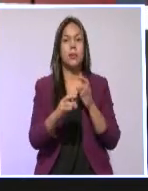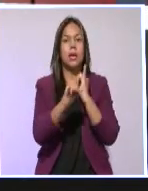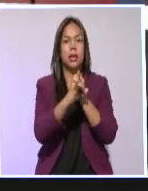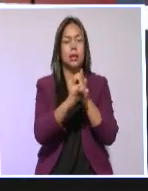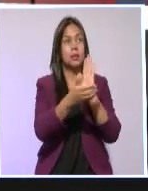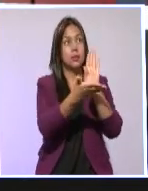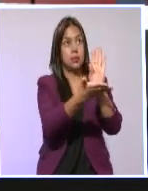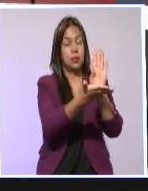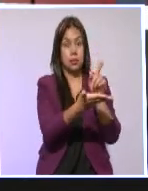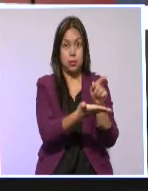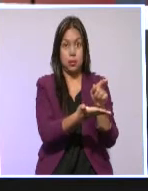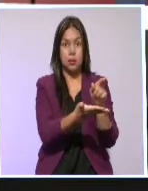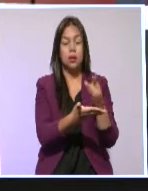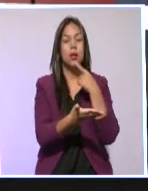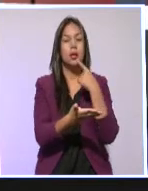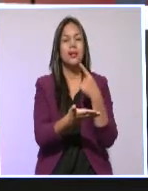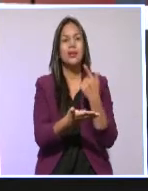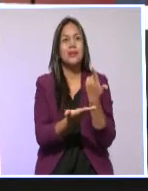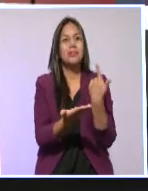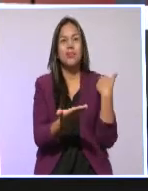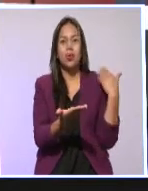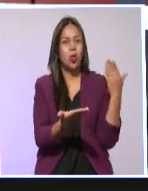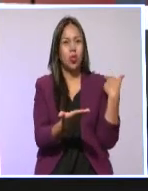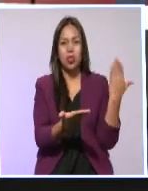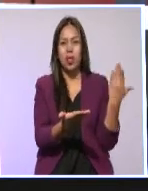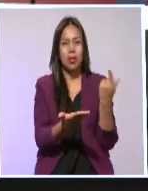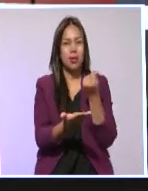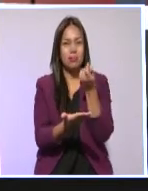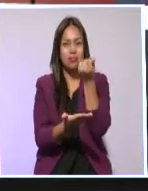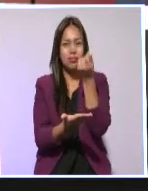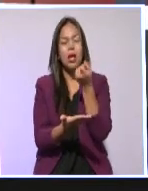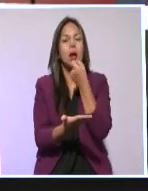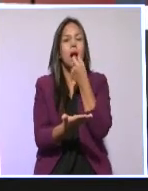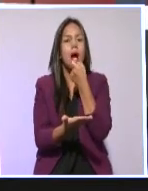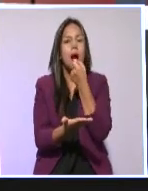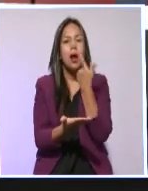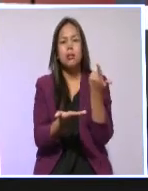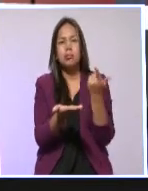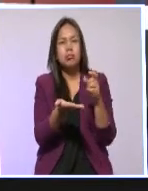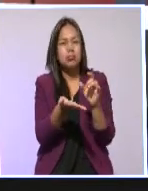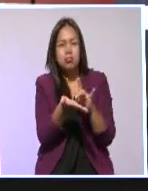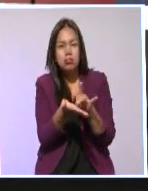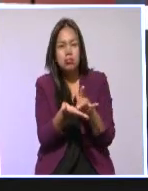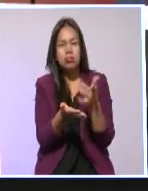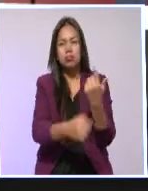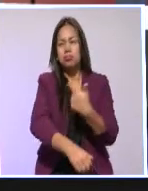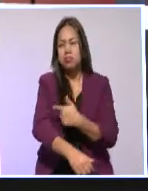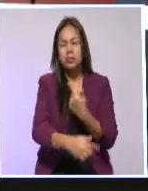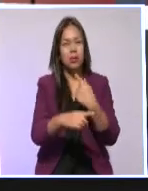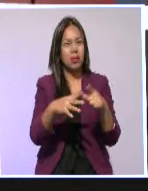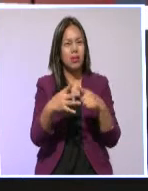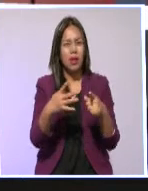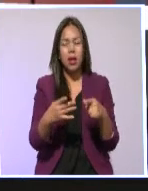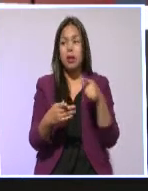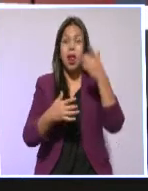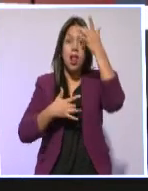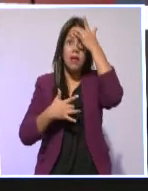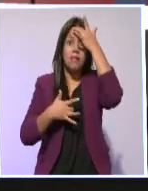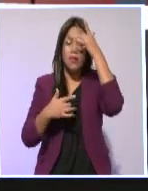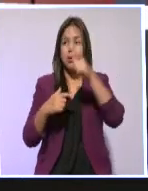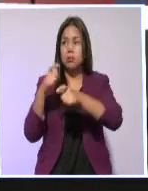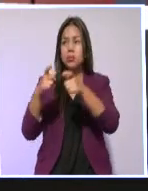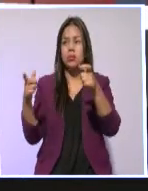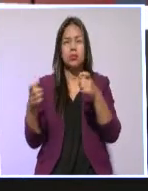Seguridad Social, registran déficit en entrega de medicamentos a los pacientes con enfermedades catastróficas. La legisladora se